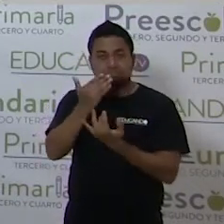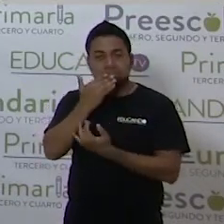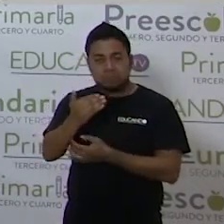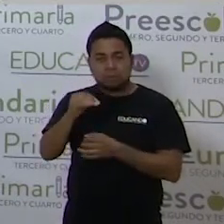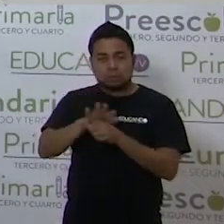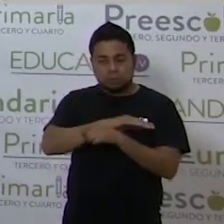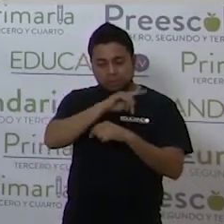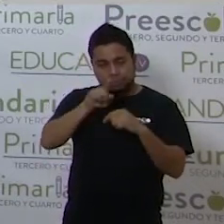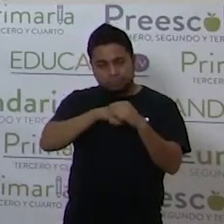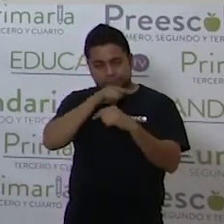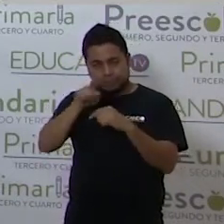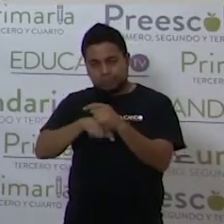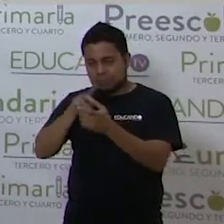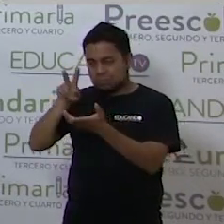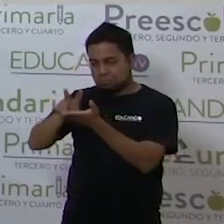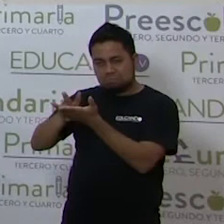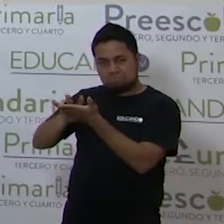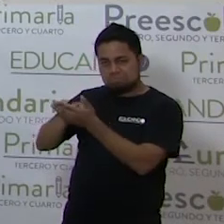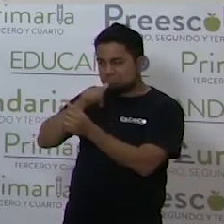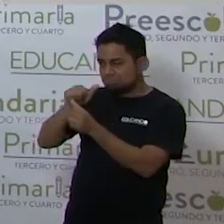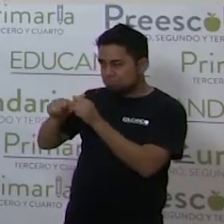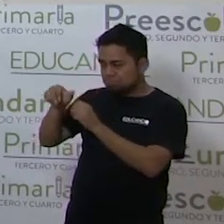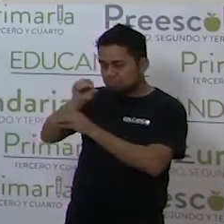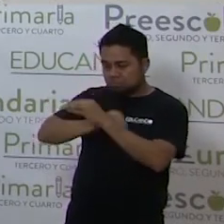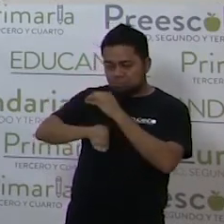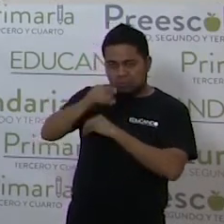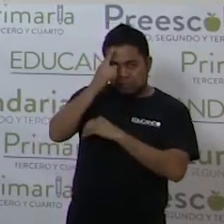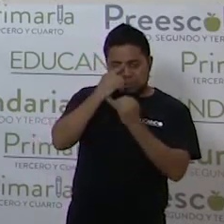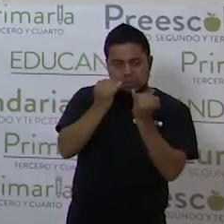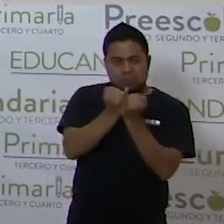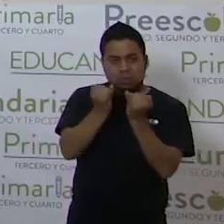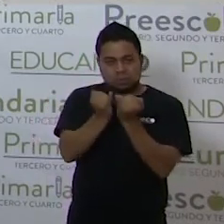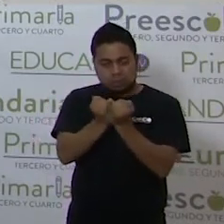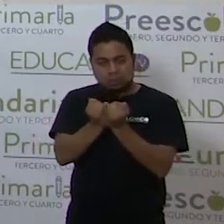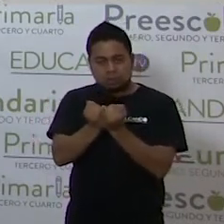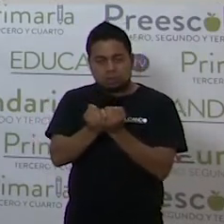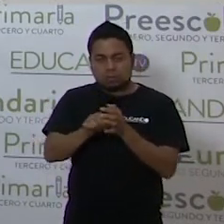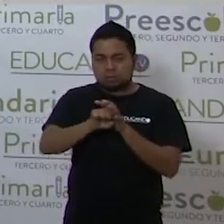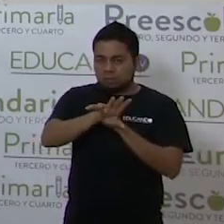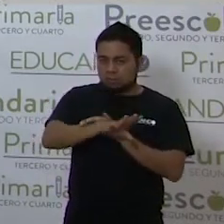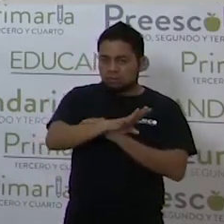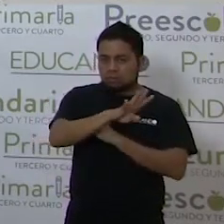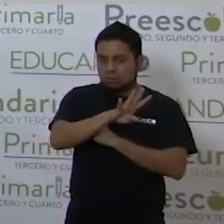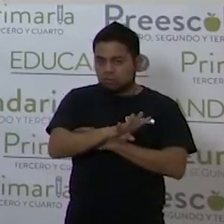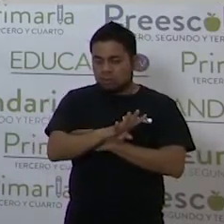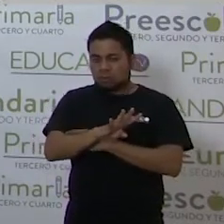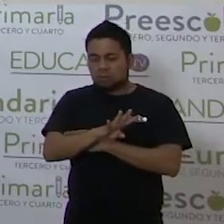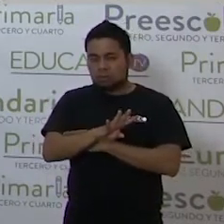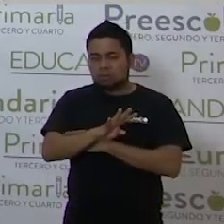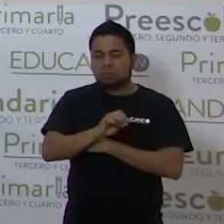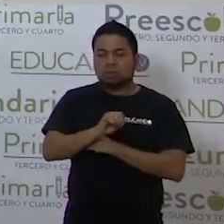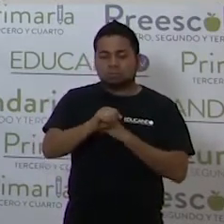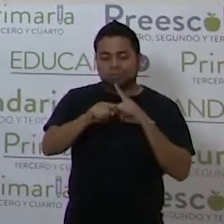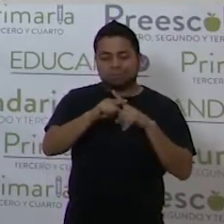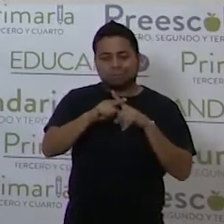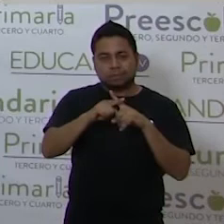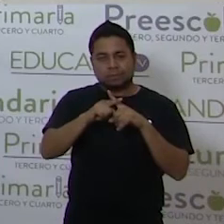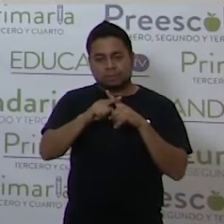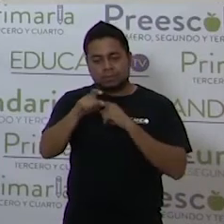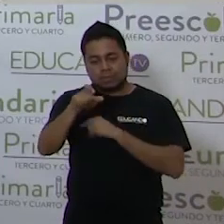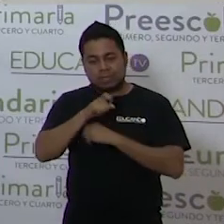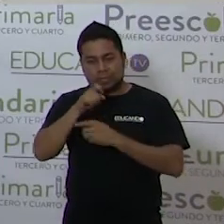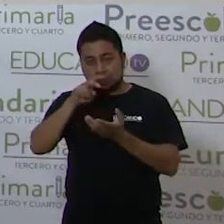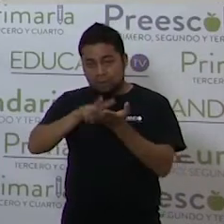a sustituir todos los valores y nos tienen que dar la igualdad es decir 4 por equis que vale